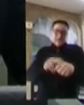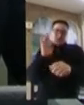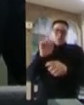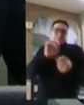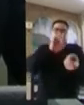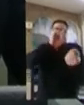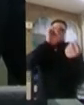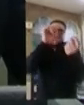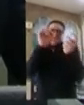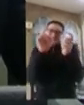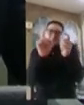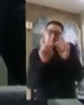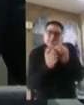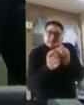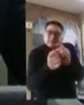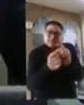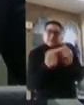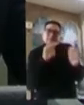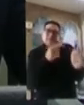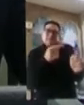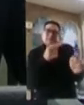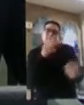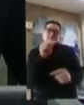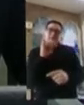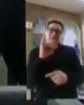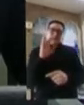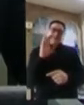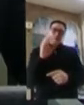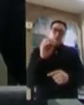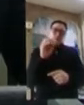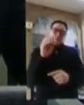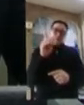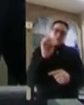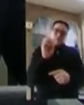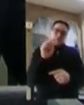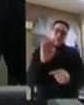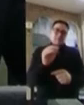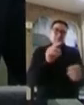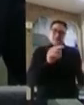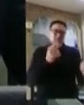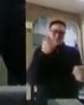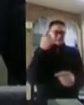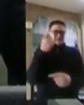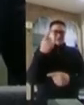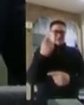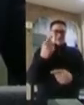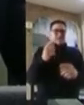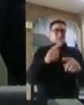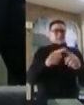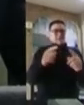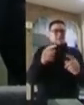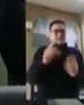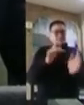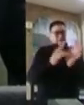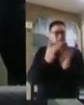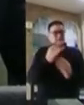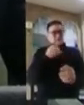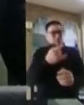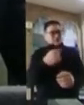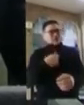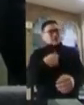que él no entendía. Y Jesús le dijo: te he hablado cosas terrenales y no las